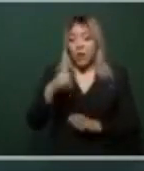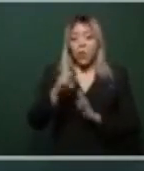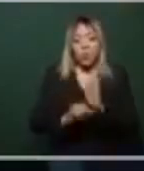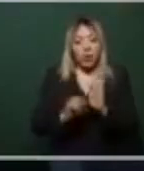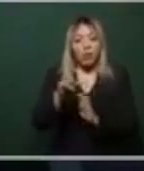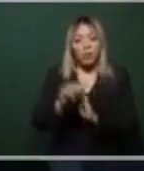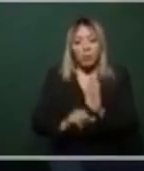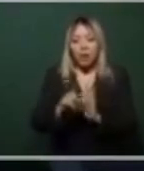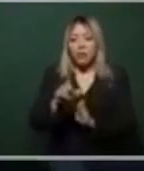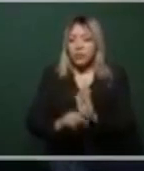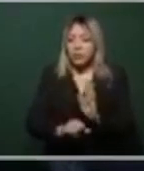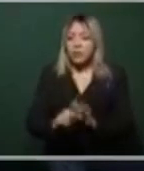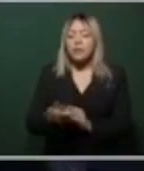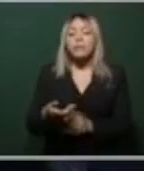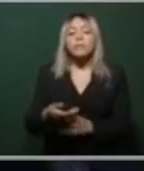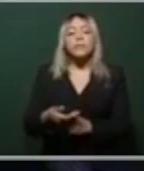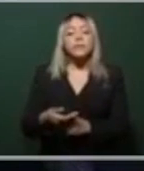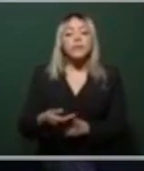¿Cuándo